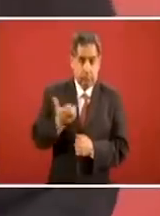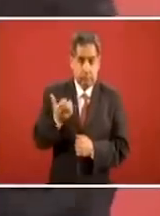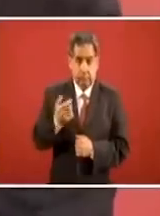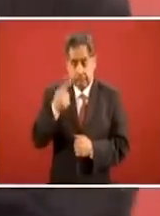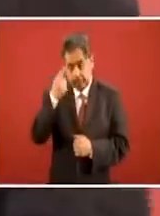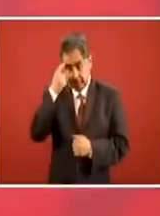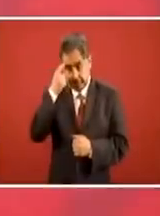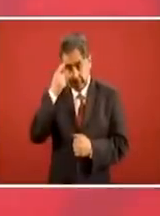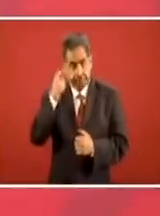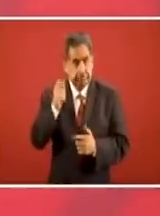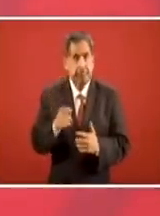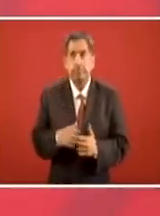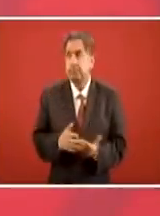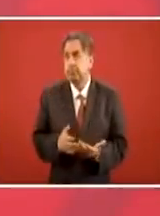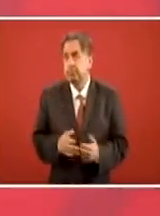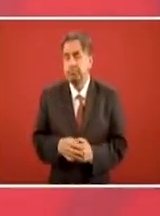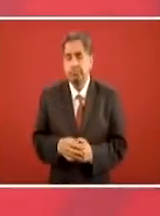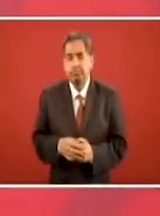estamos